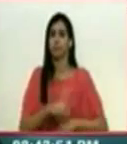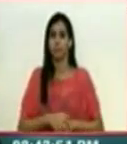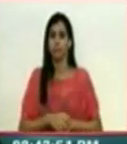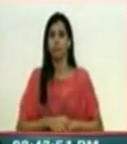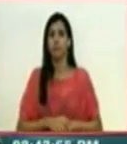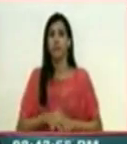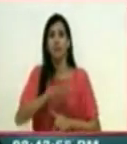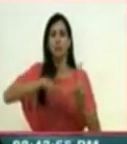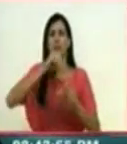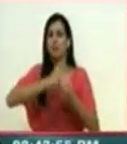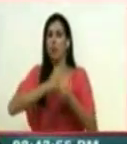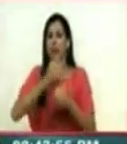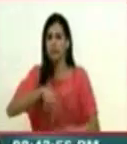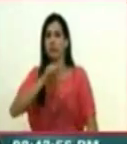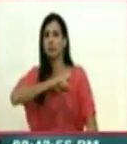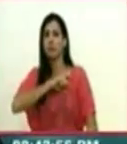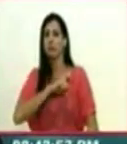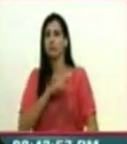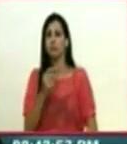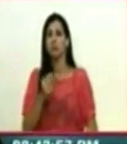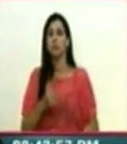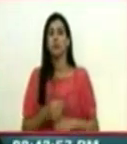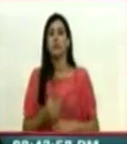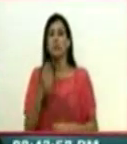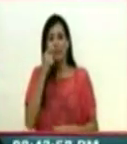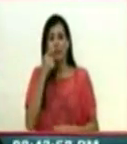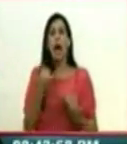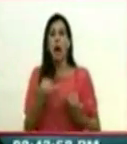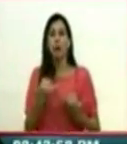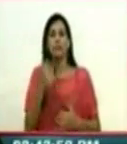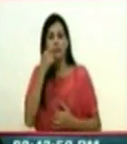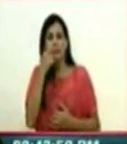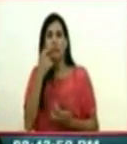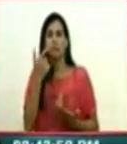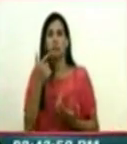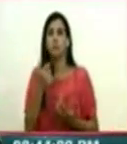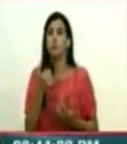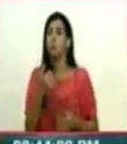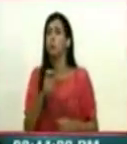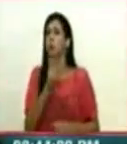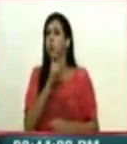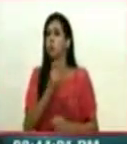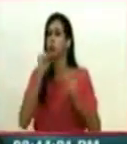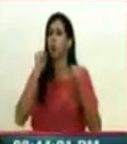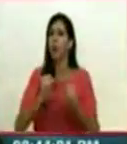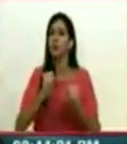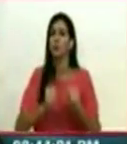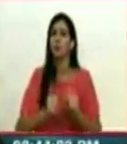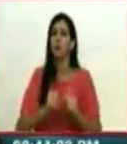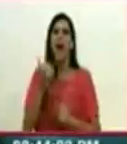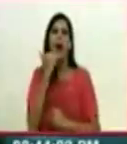La situación laboral en España, la que ahora mismo estamos padeciendo, es una situación precaria, de